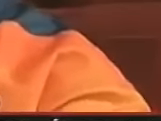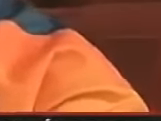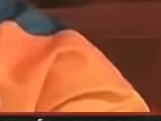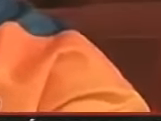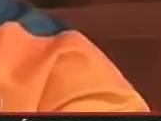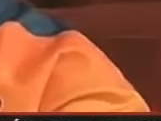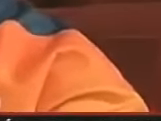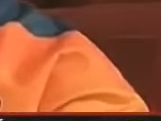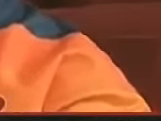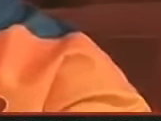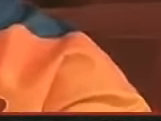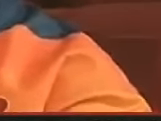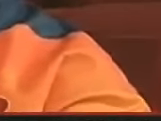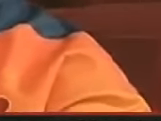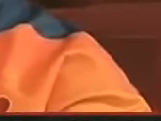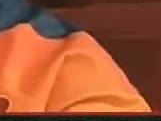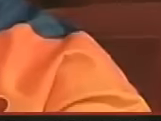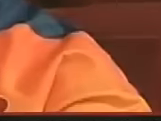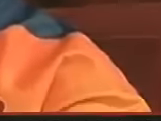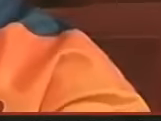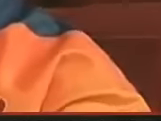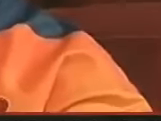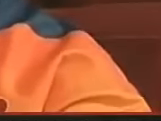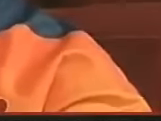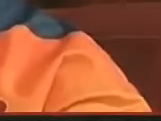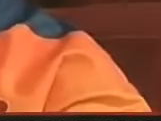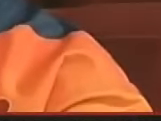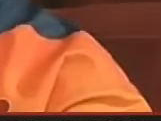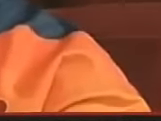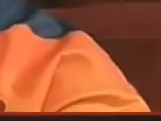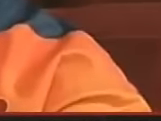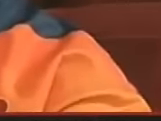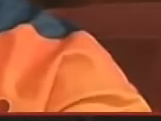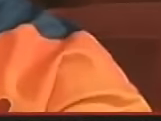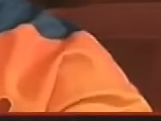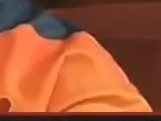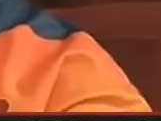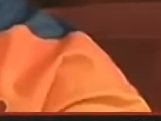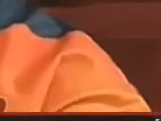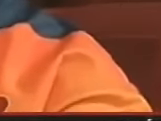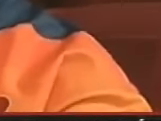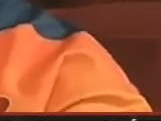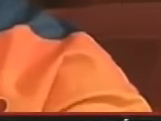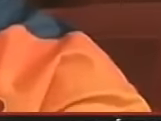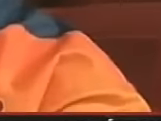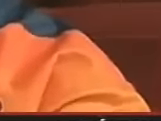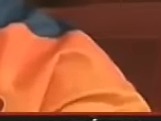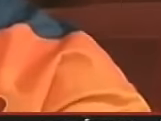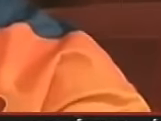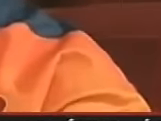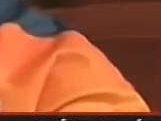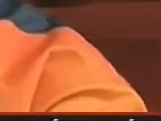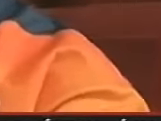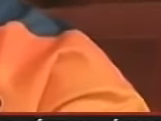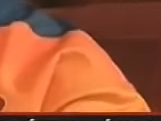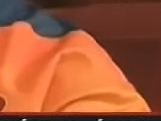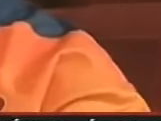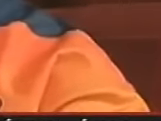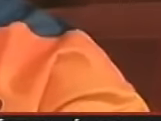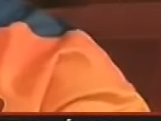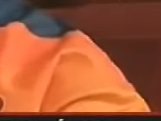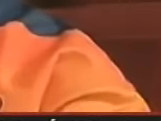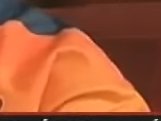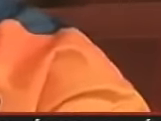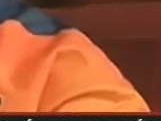colocar una bandera en contraste con lo que dejó el pueblo venezolano ayer ustedes lo decían pues esos adultos mayores las personas con